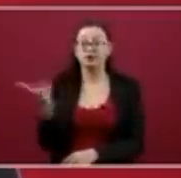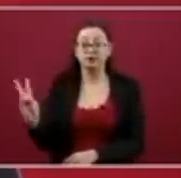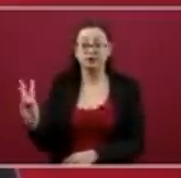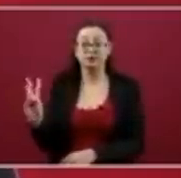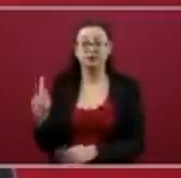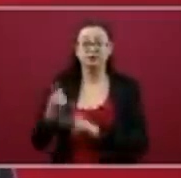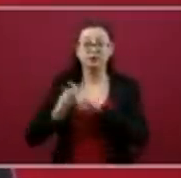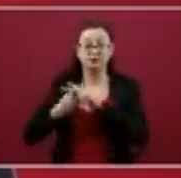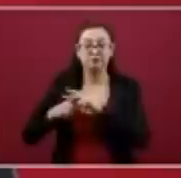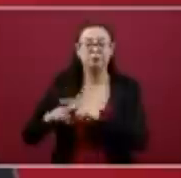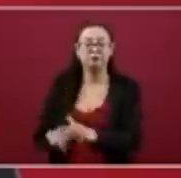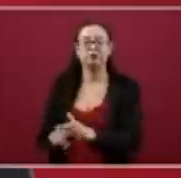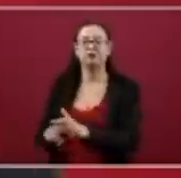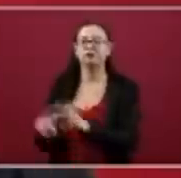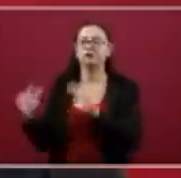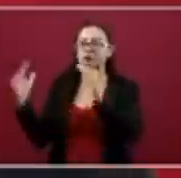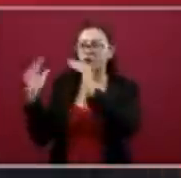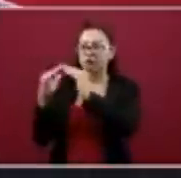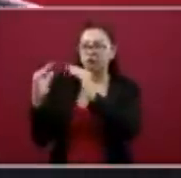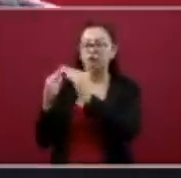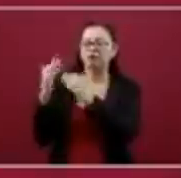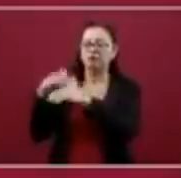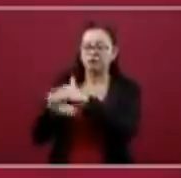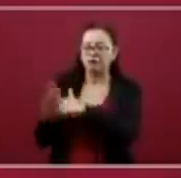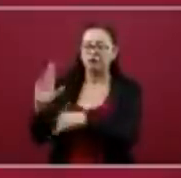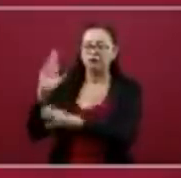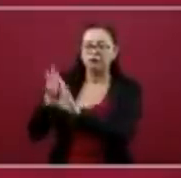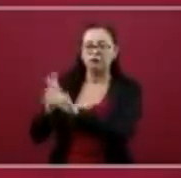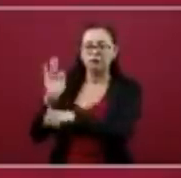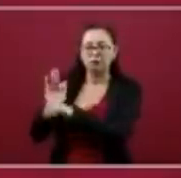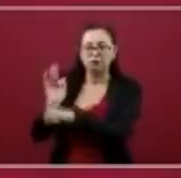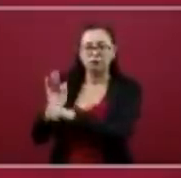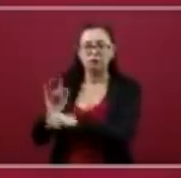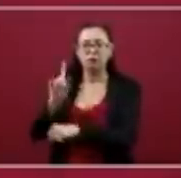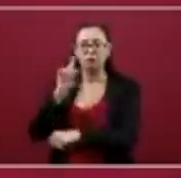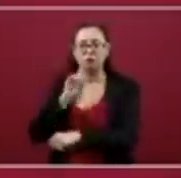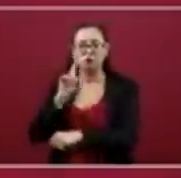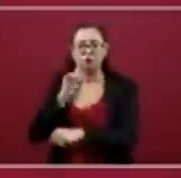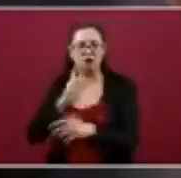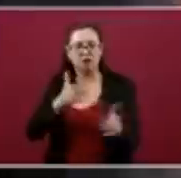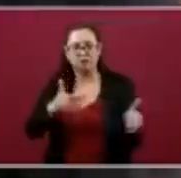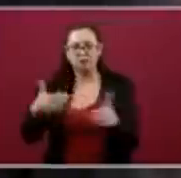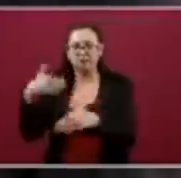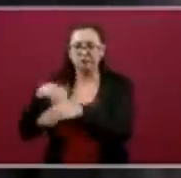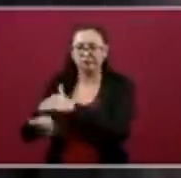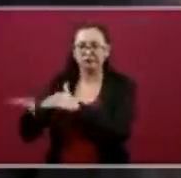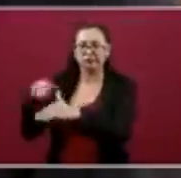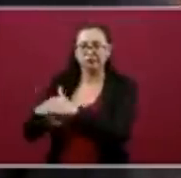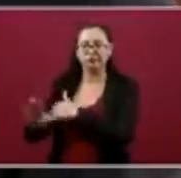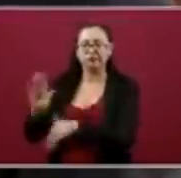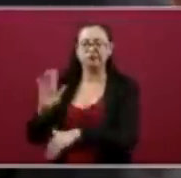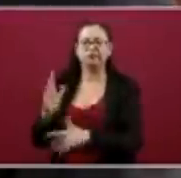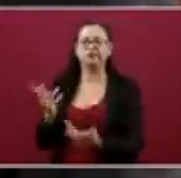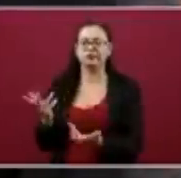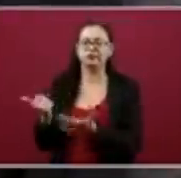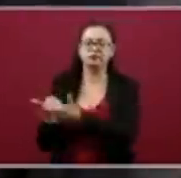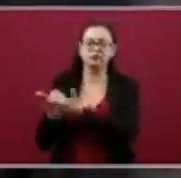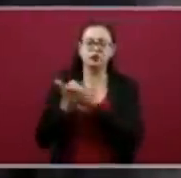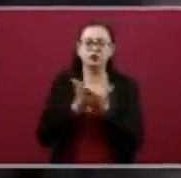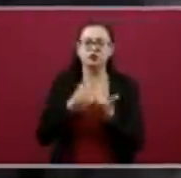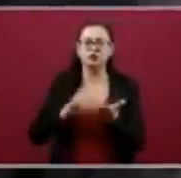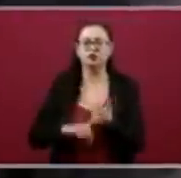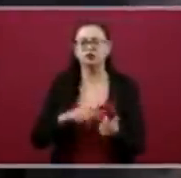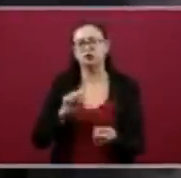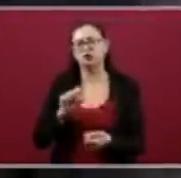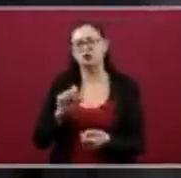iniciaron con lo de los refugios para mujeres maltratadas. y ya está ayudándonos en gobernación. Habría que